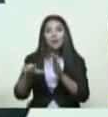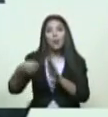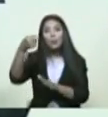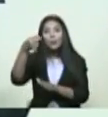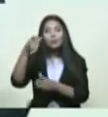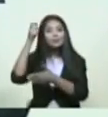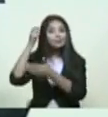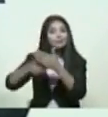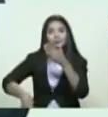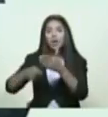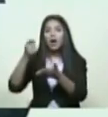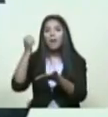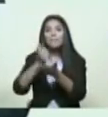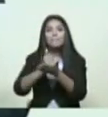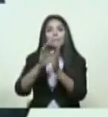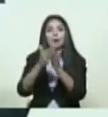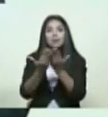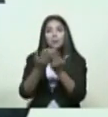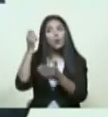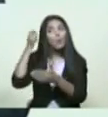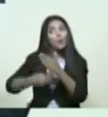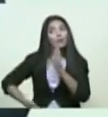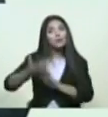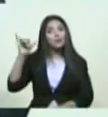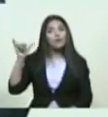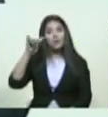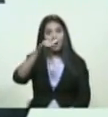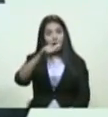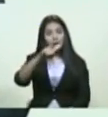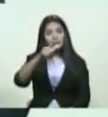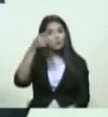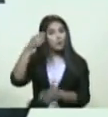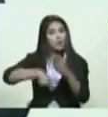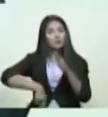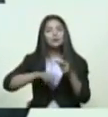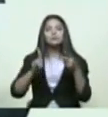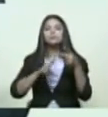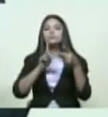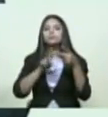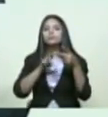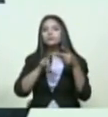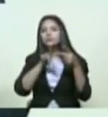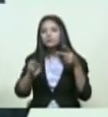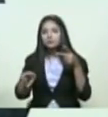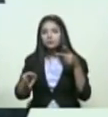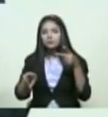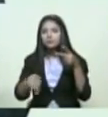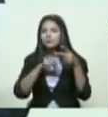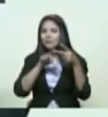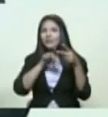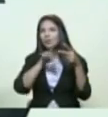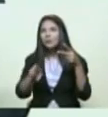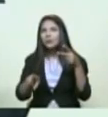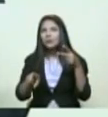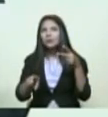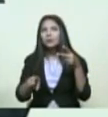anuló su pasaporte y que tienen prohibición de salida del país. Y en segundo, la segunda pregunta